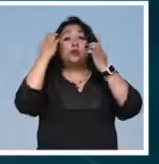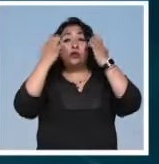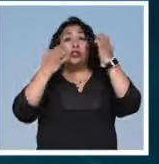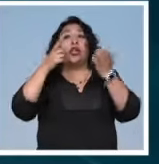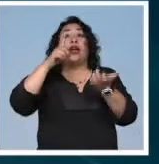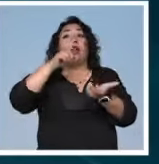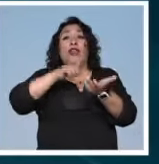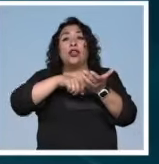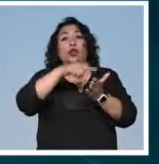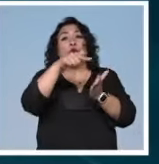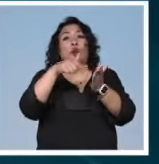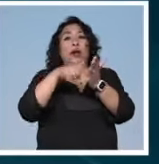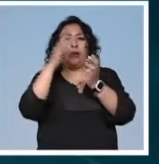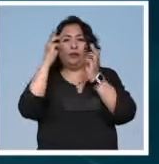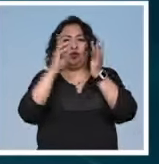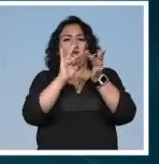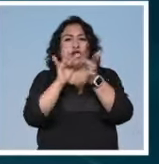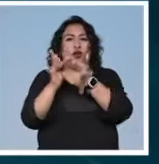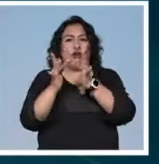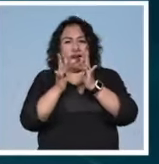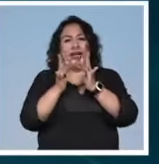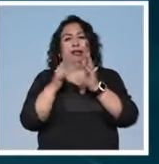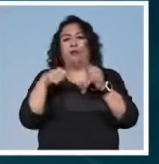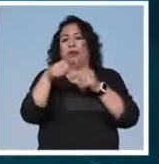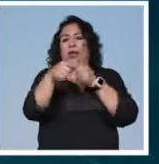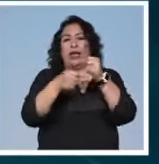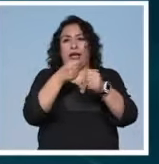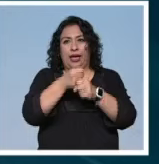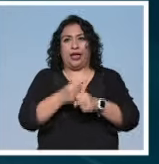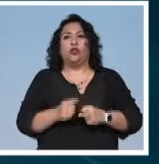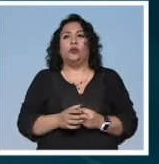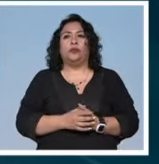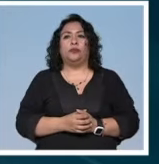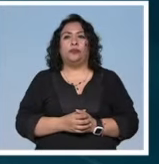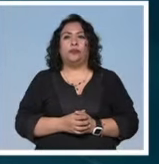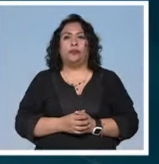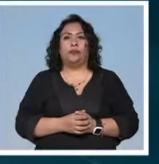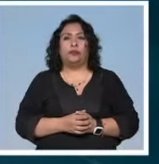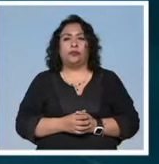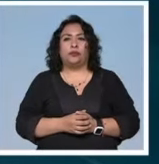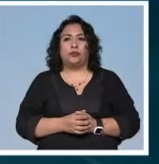albergarán los recintos de la red de museos durante este año.